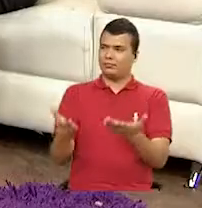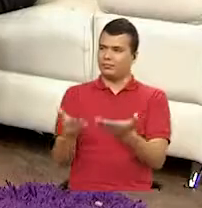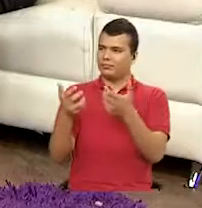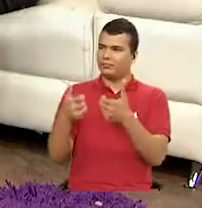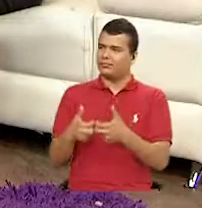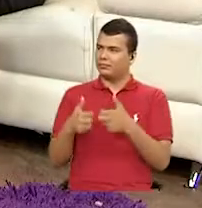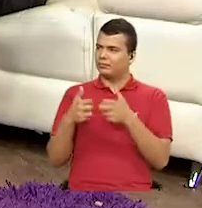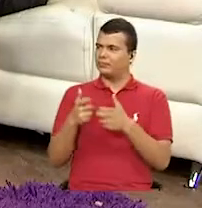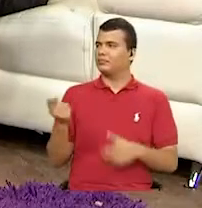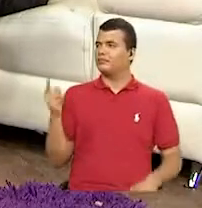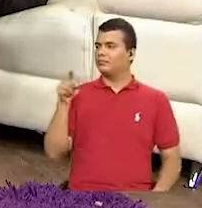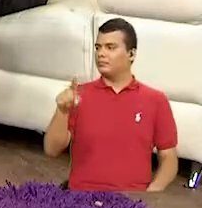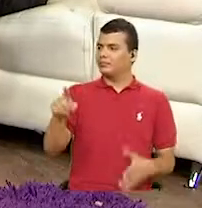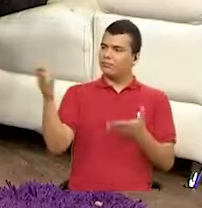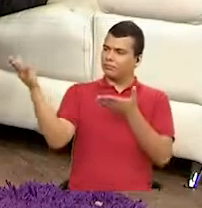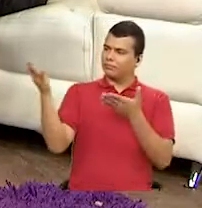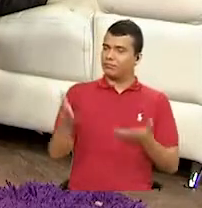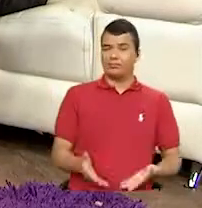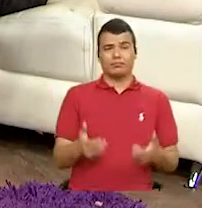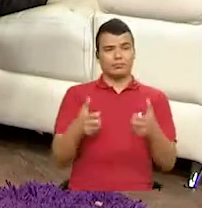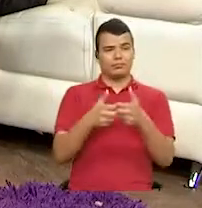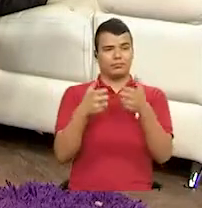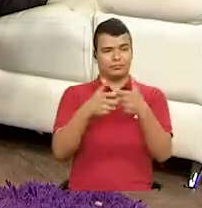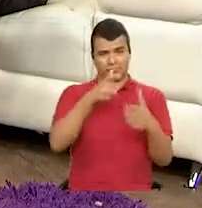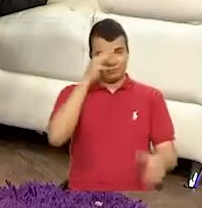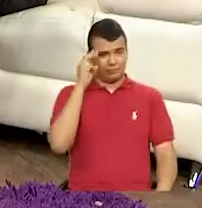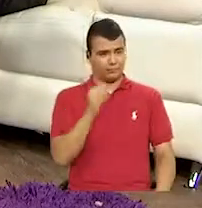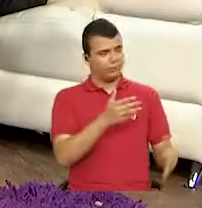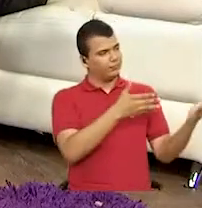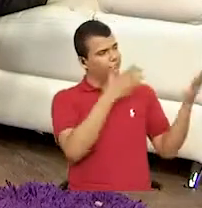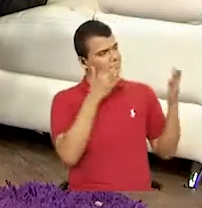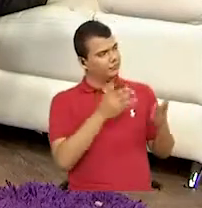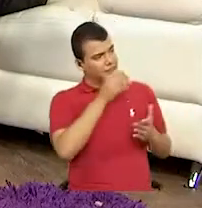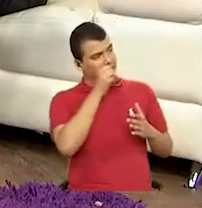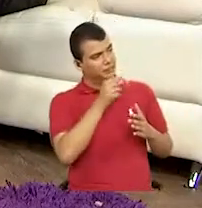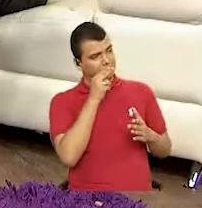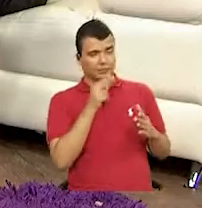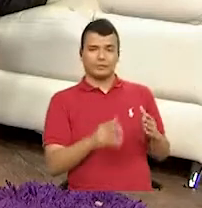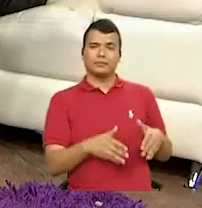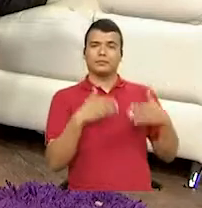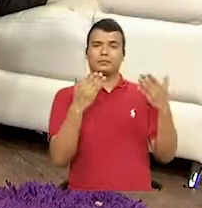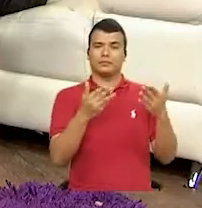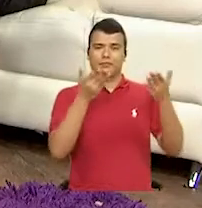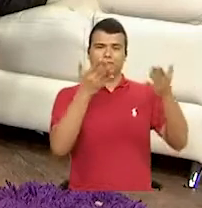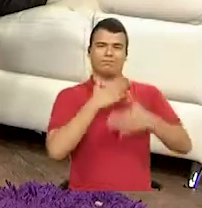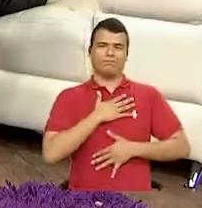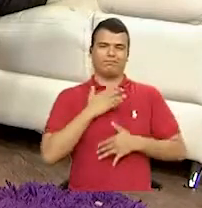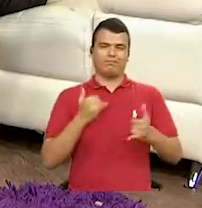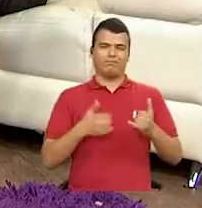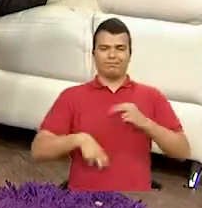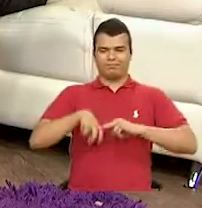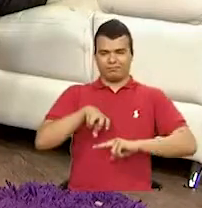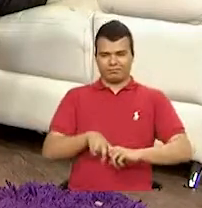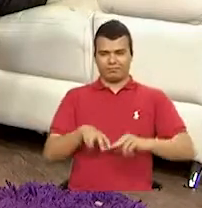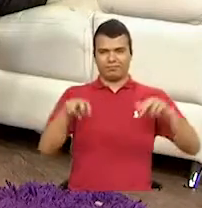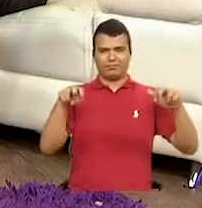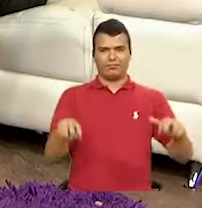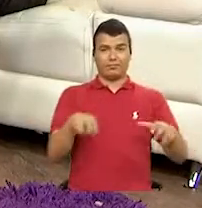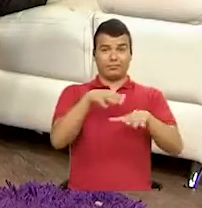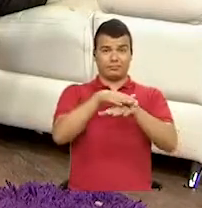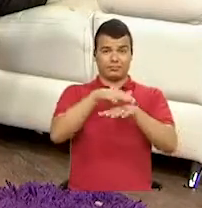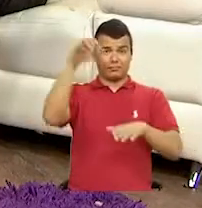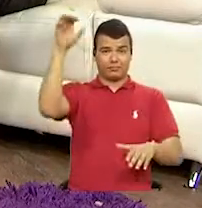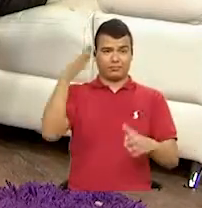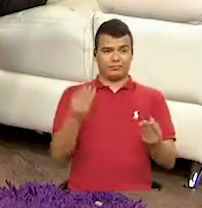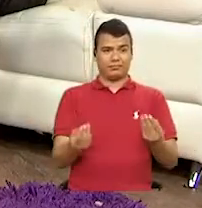para ti. Para ti, Mauro. Bienvenido. Doctor, bienvenido. ¿Cómo está? Feliz, feliz de compartir de nuevo con ustedes, estar aquí en el set de Tardes del Sol. Eso